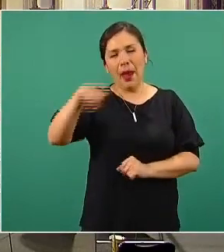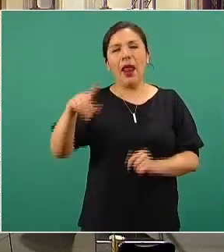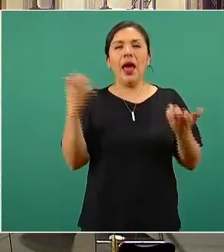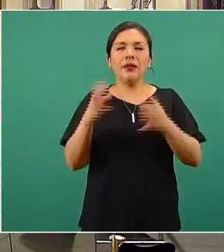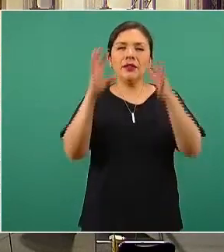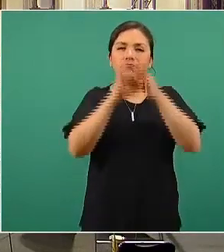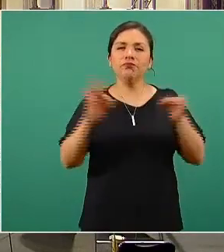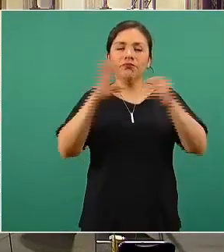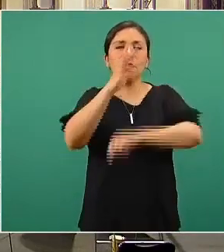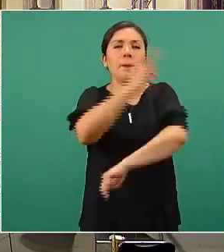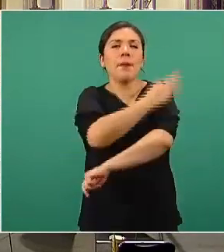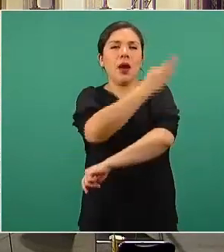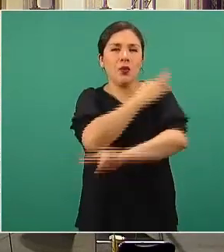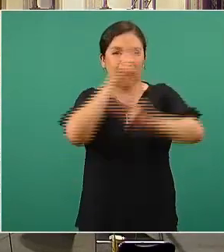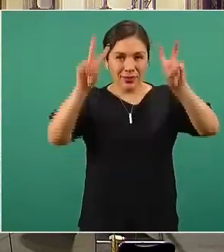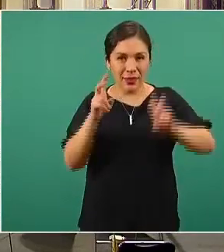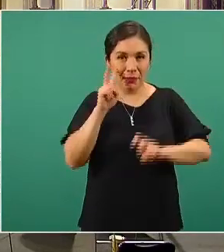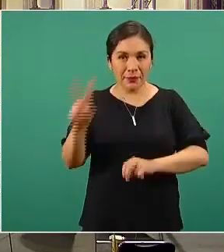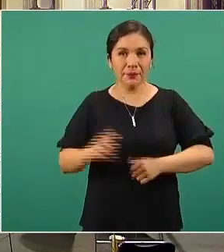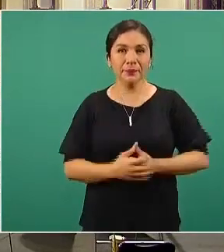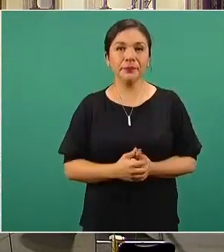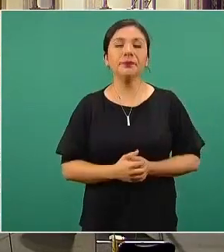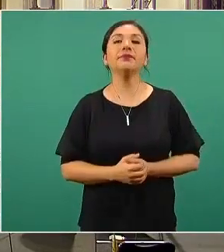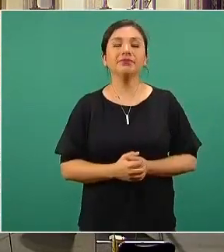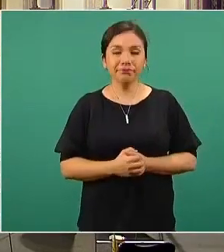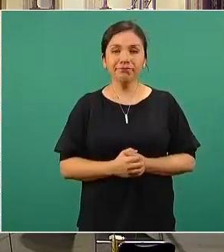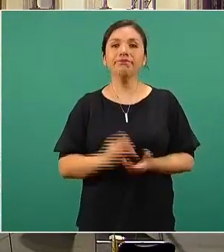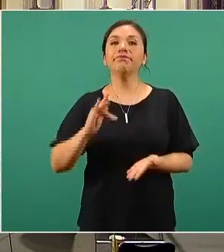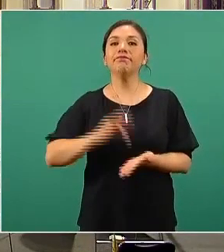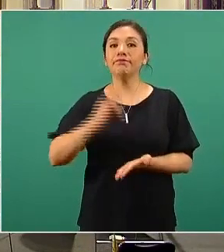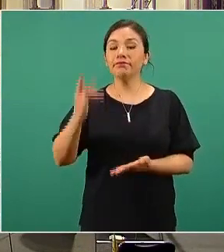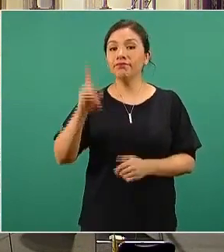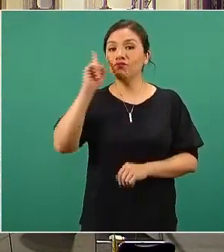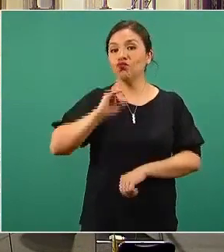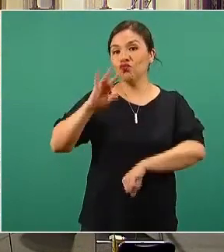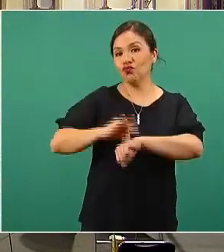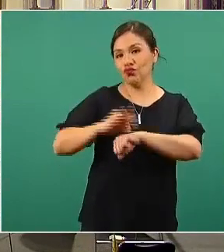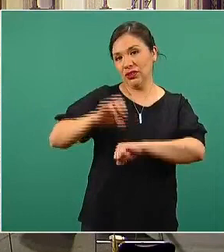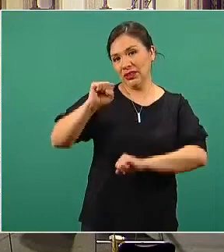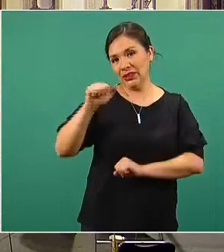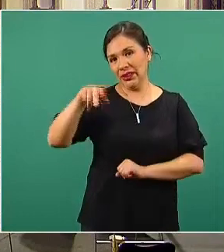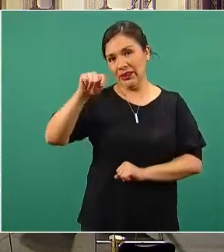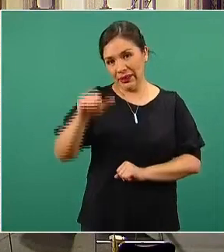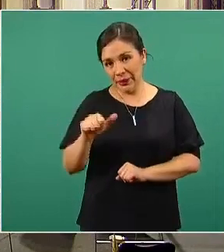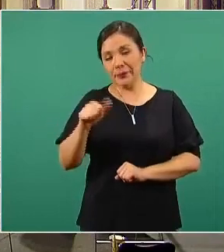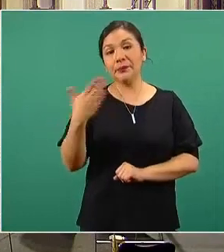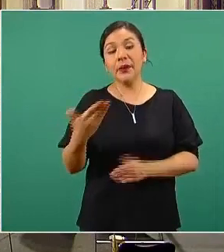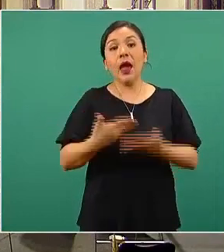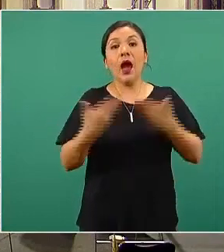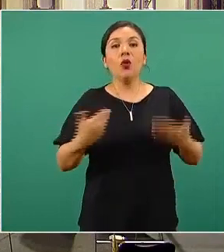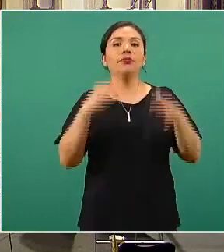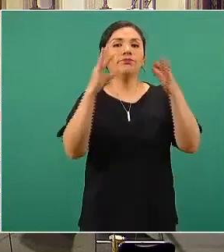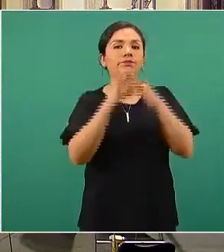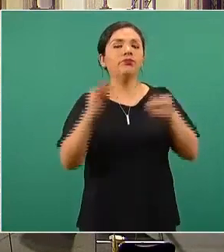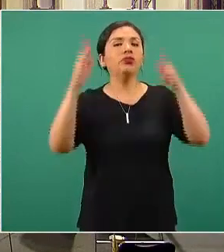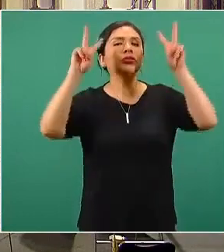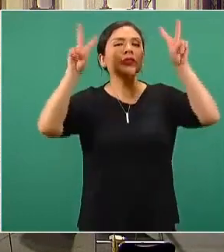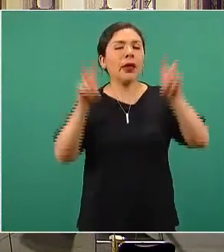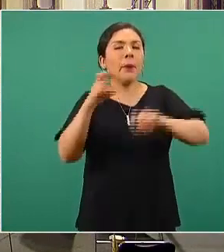del componente de vacunación. Muchas gracias, doctora Santa Ceballos. Vamos a hablar de